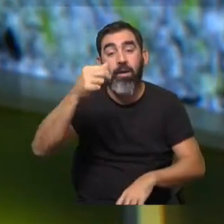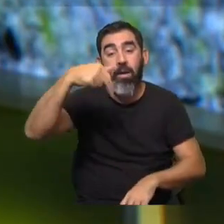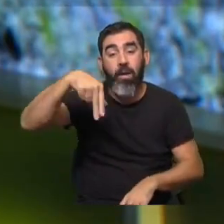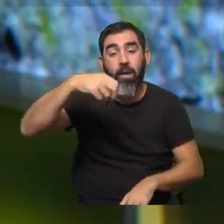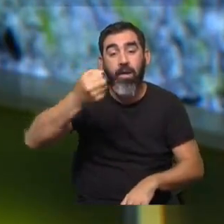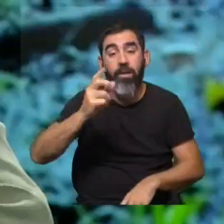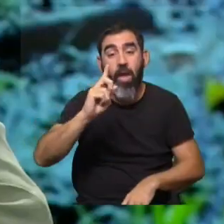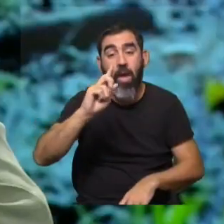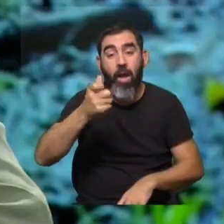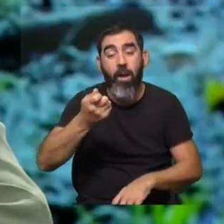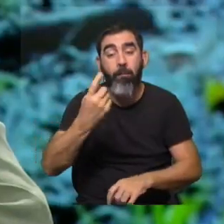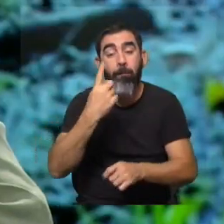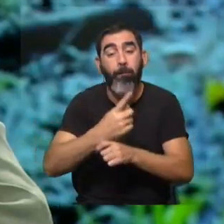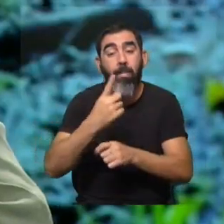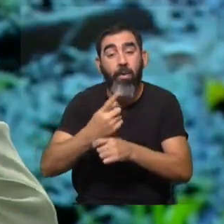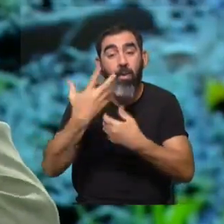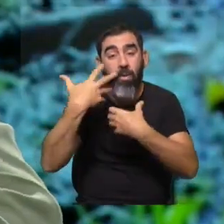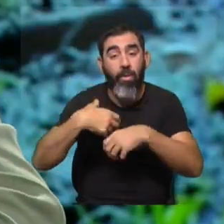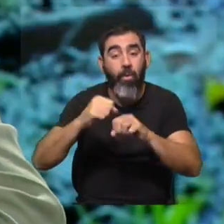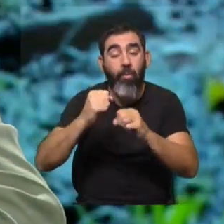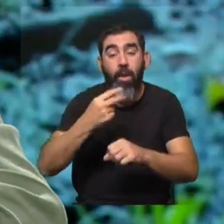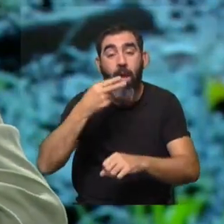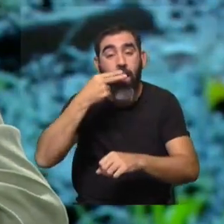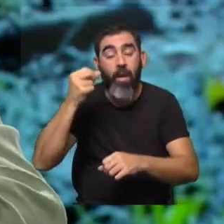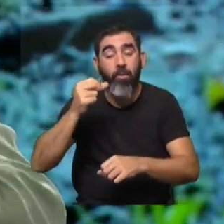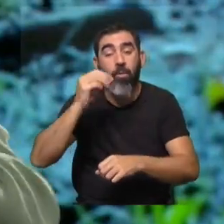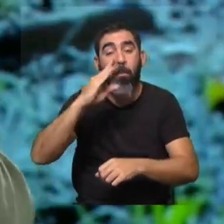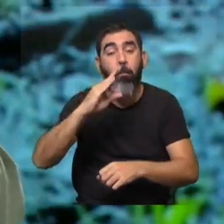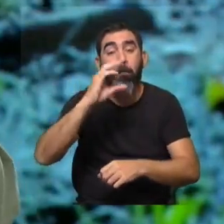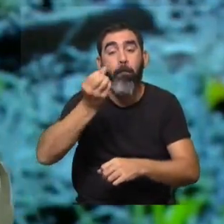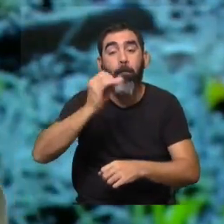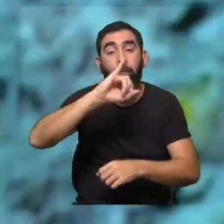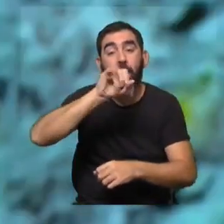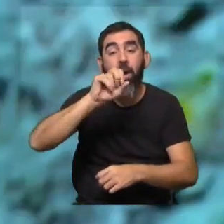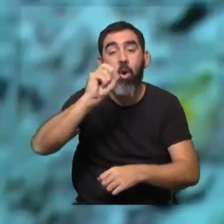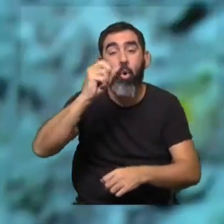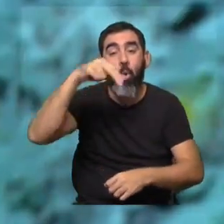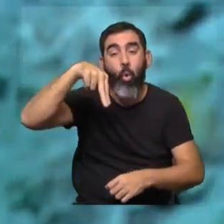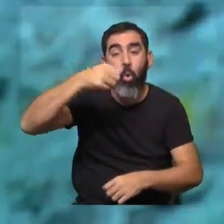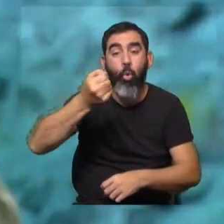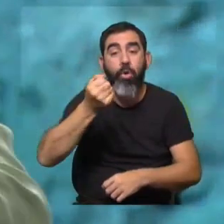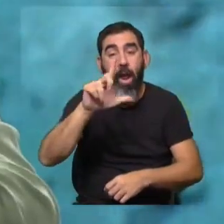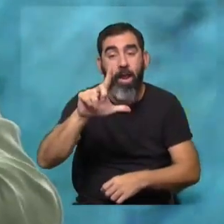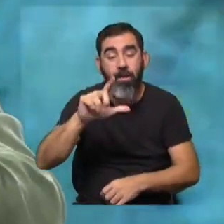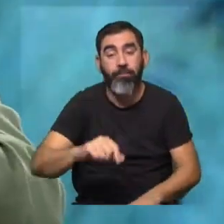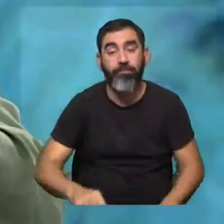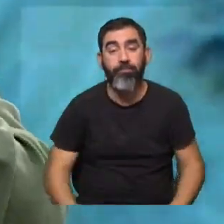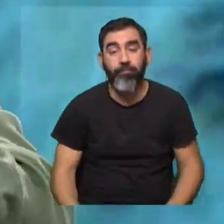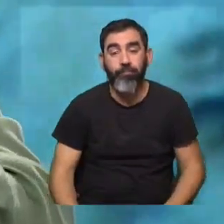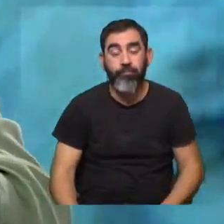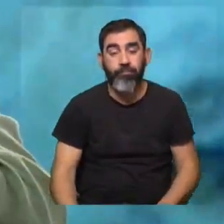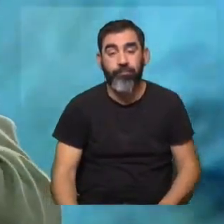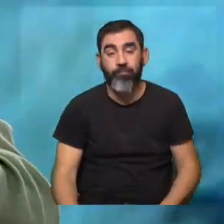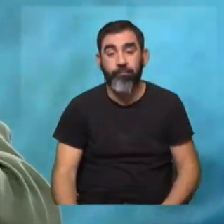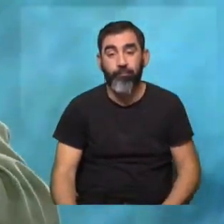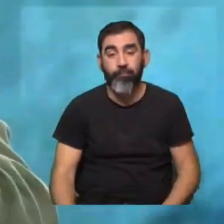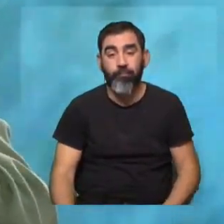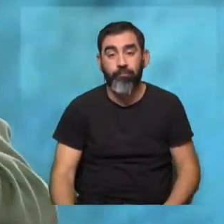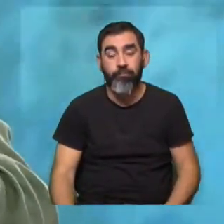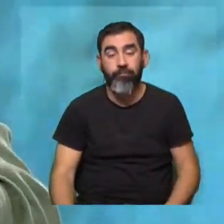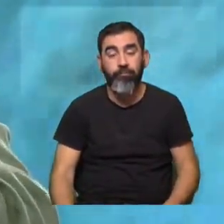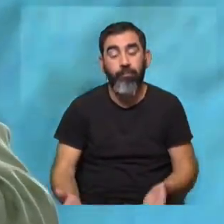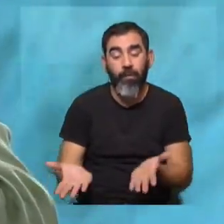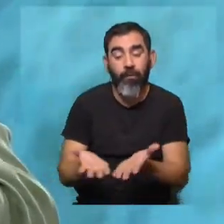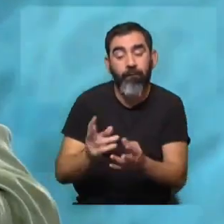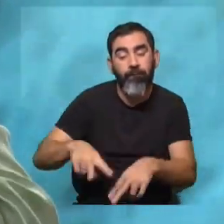que describió, ¿no?, al gato del pajonal. Es el primero que lo identifica como una entidad uruguaya, digamos. Ahí está. Por eso cuando estos de todos los estudios